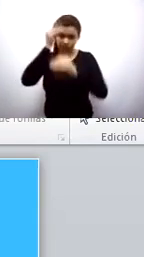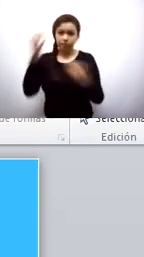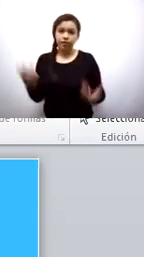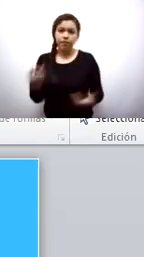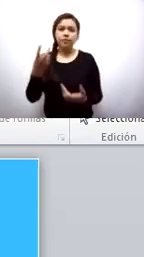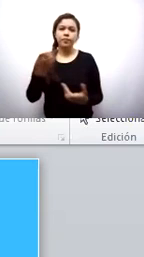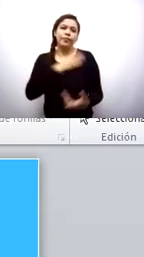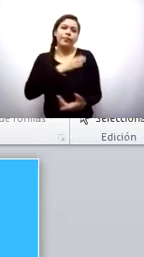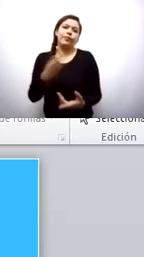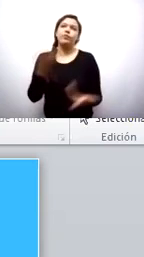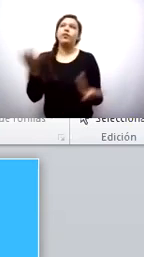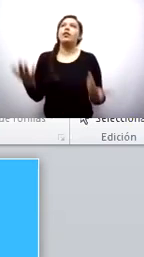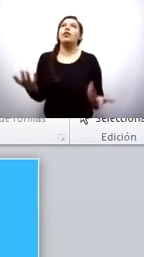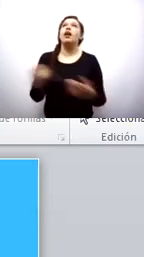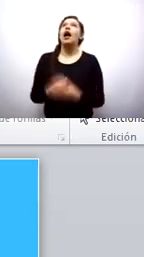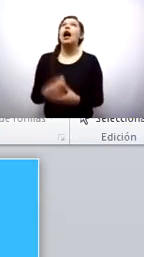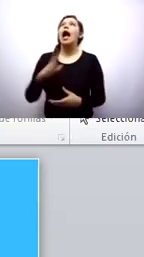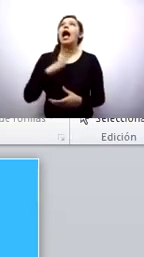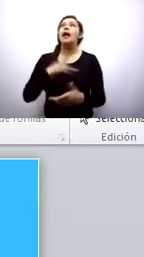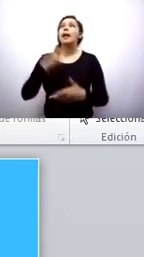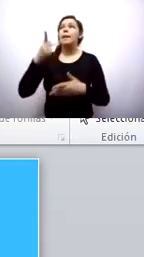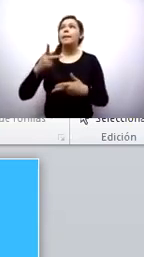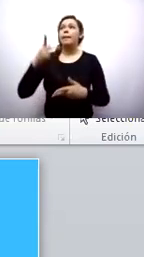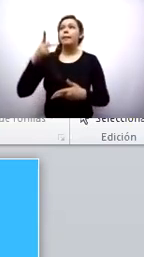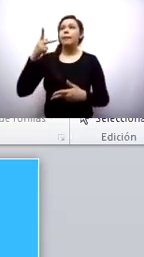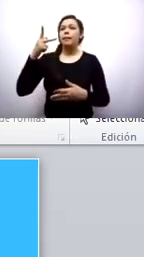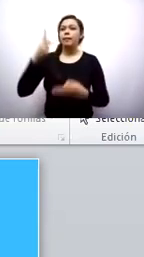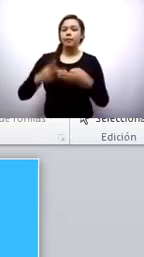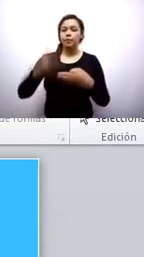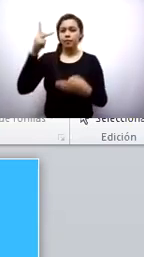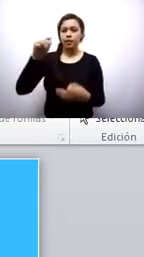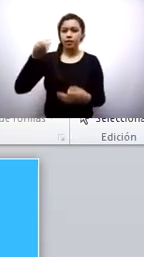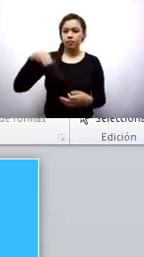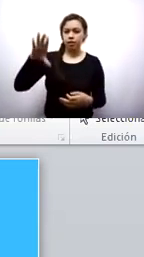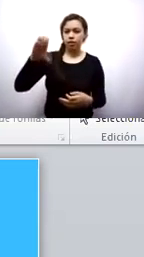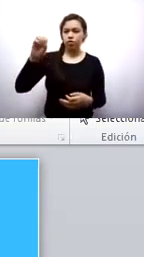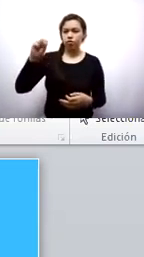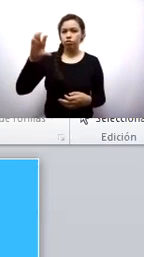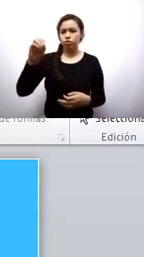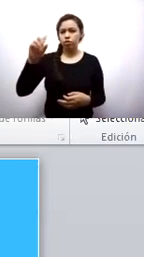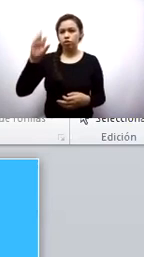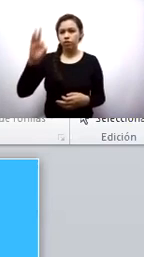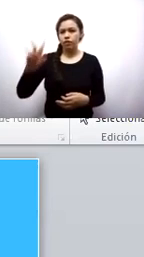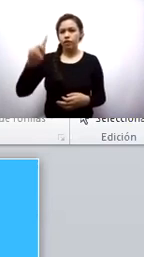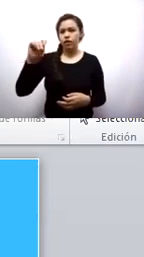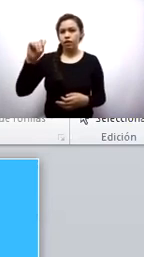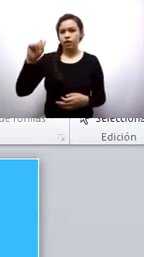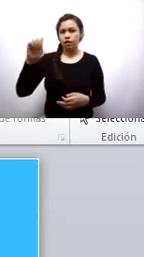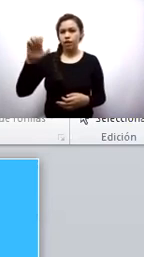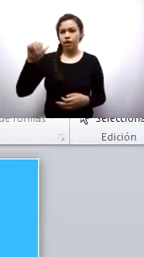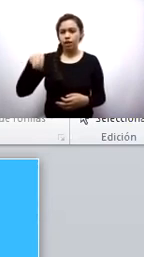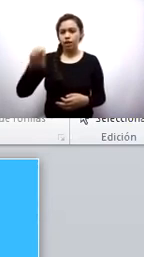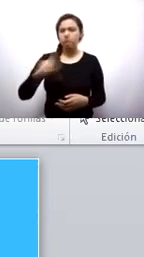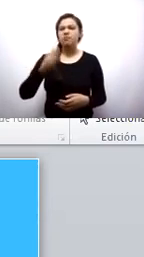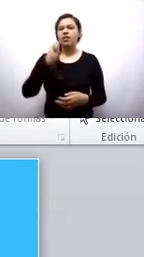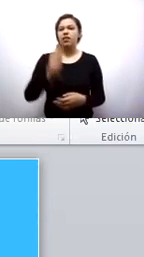bueno, tenemos una plataforma muy interesante que es Microsoft Teams, que nos va a permitir